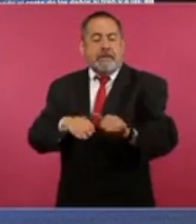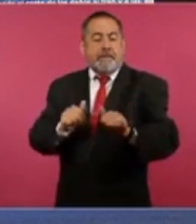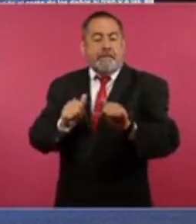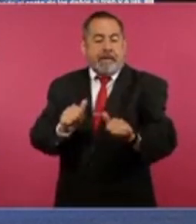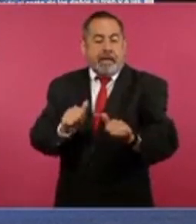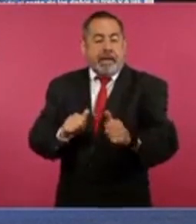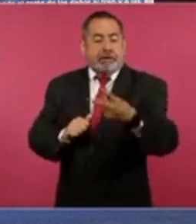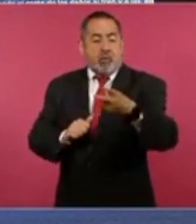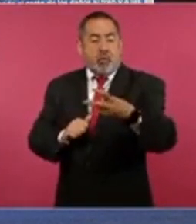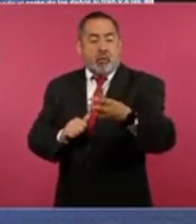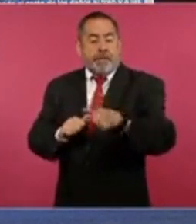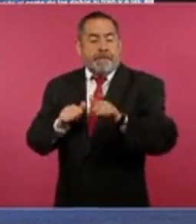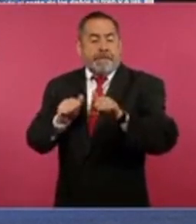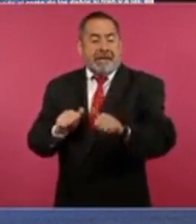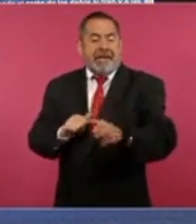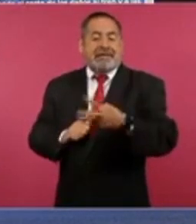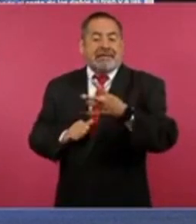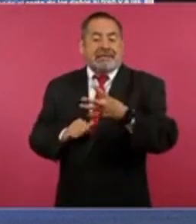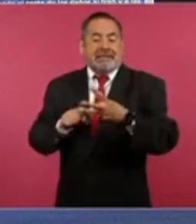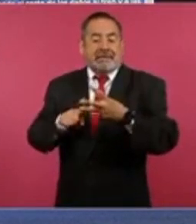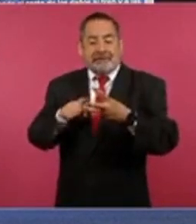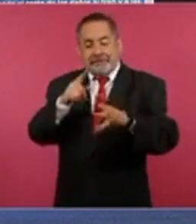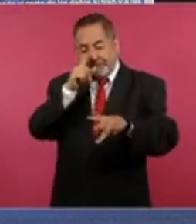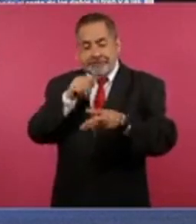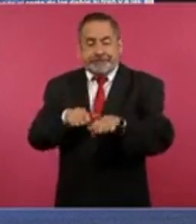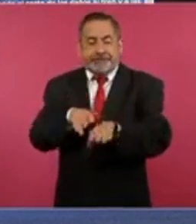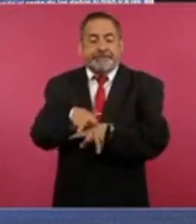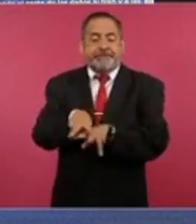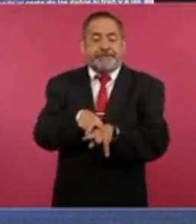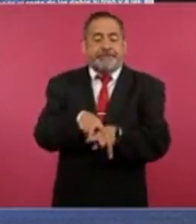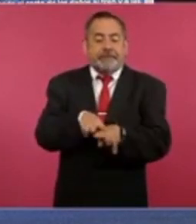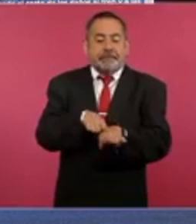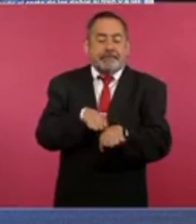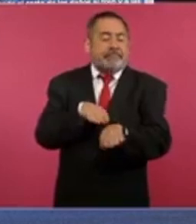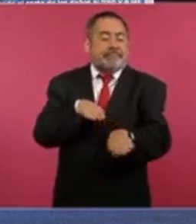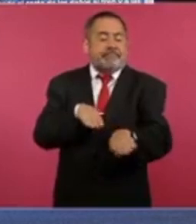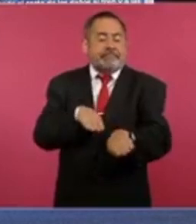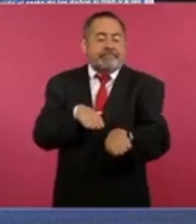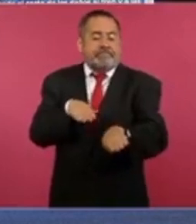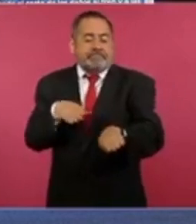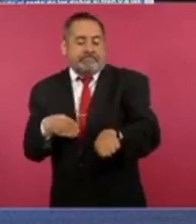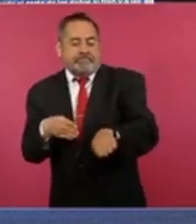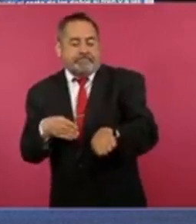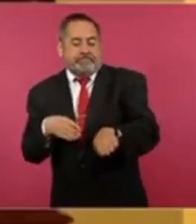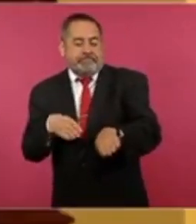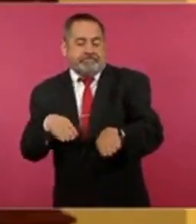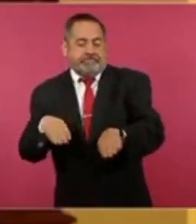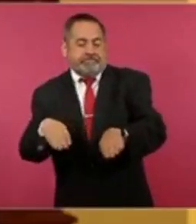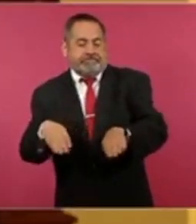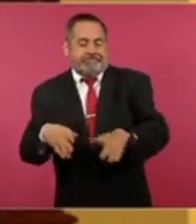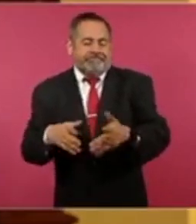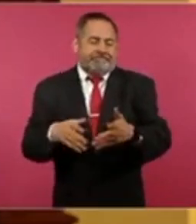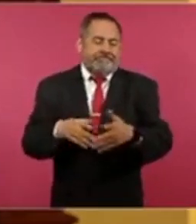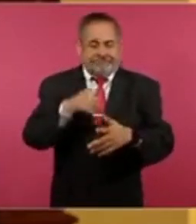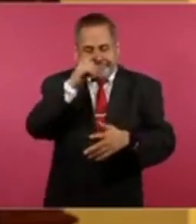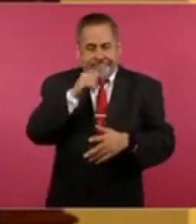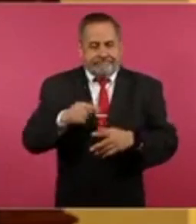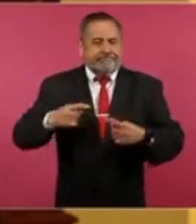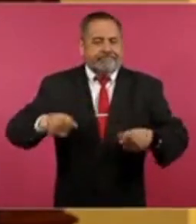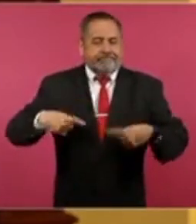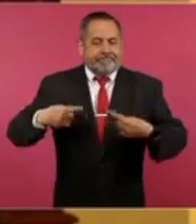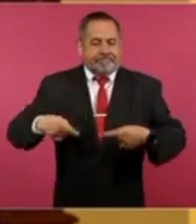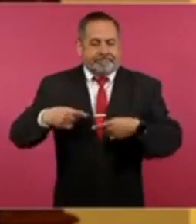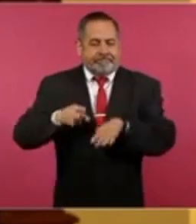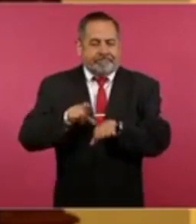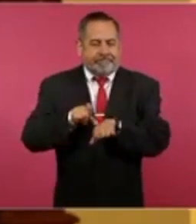este aparato de vía y es lo que genera que se salga de las vías. No hubo incidente más